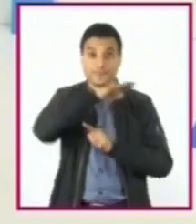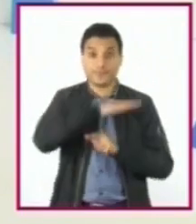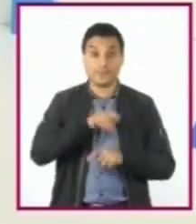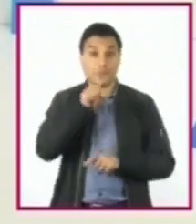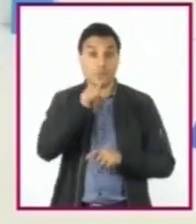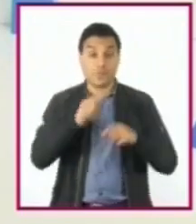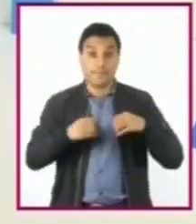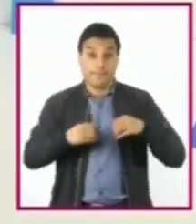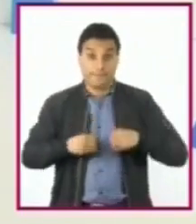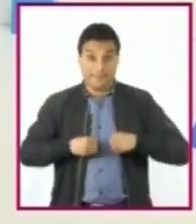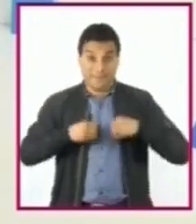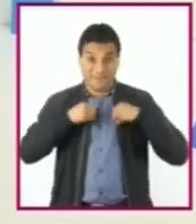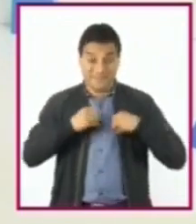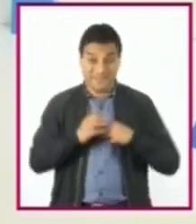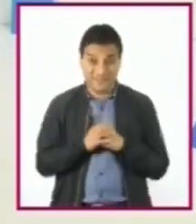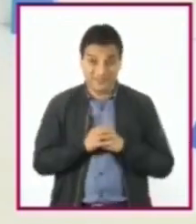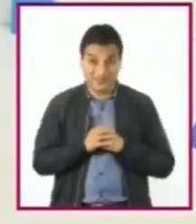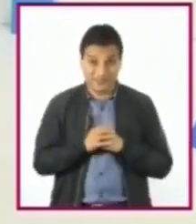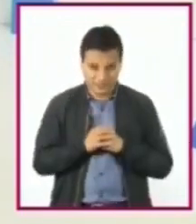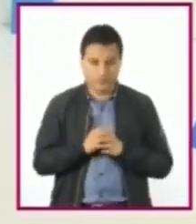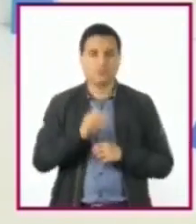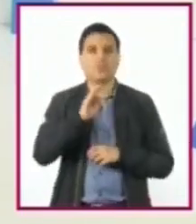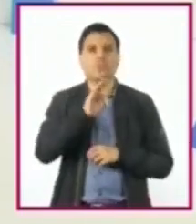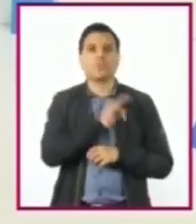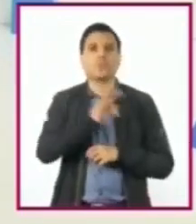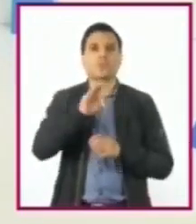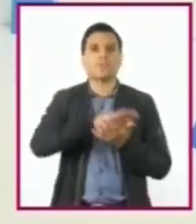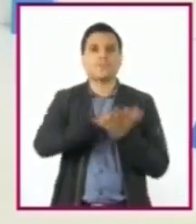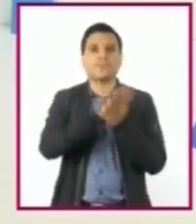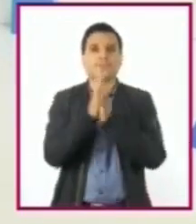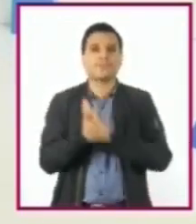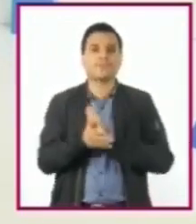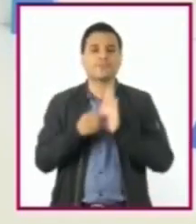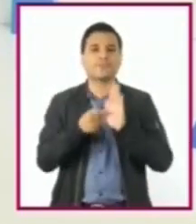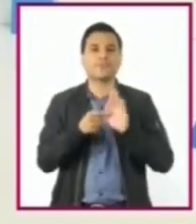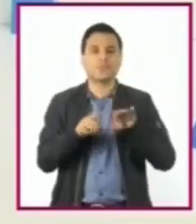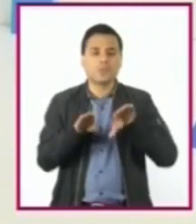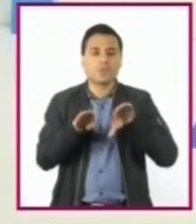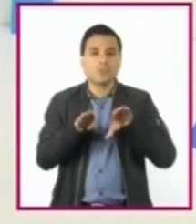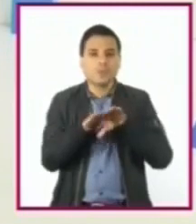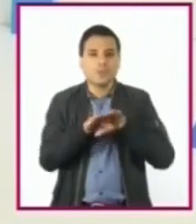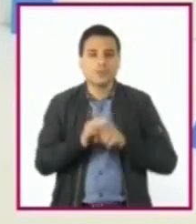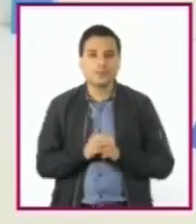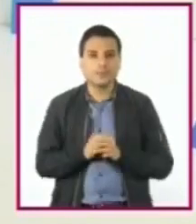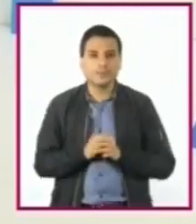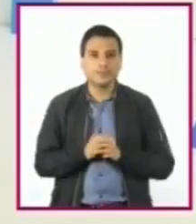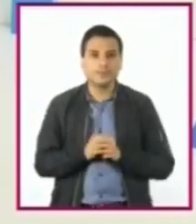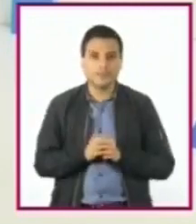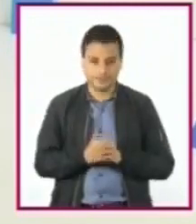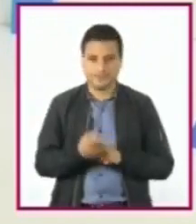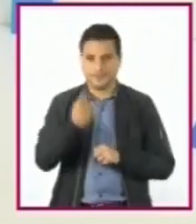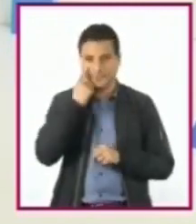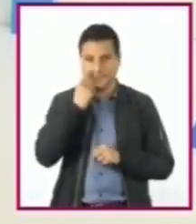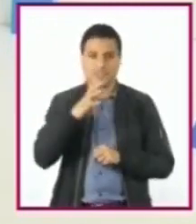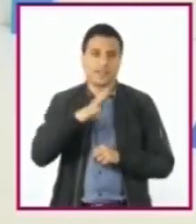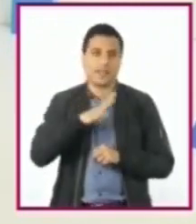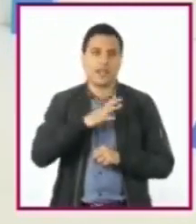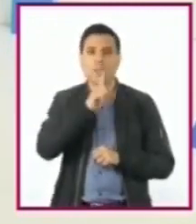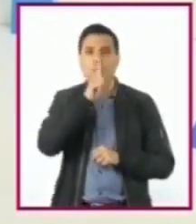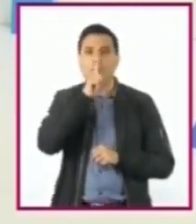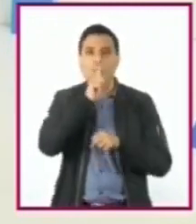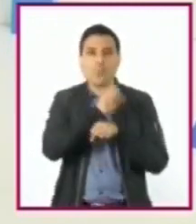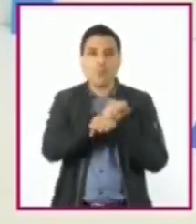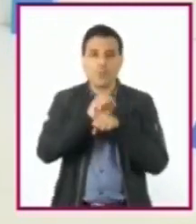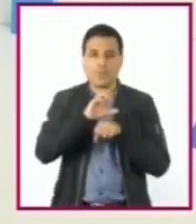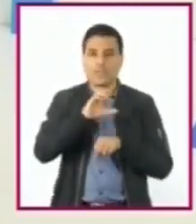usamos para desarrollarnos puede ser representado con la ayuda de varios instrumentos. Los hay desde los más simples, como